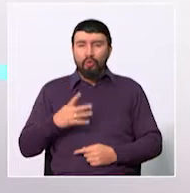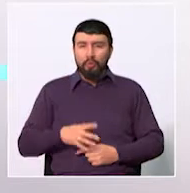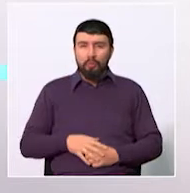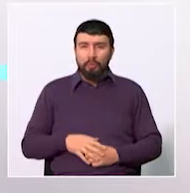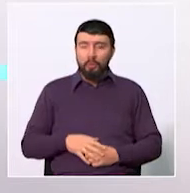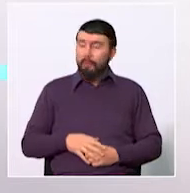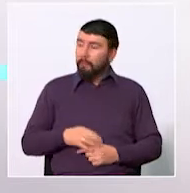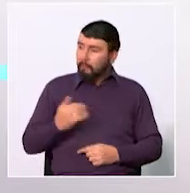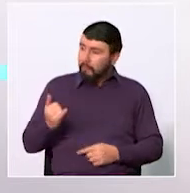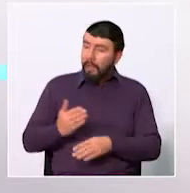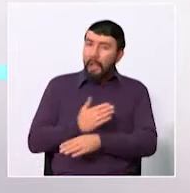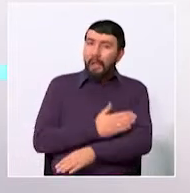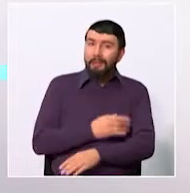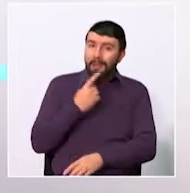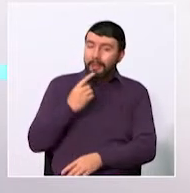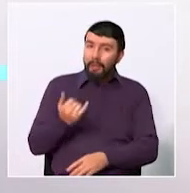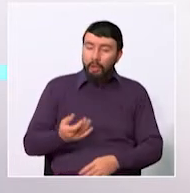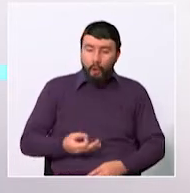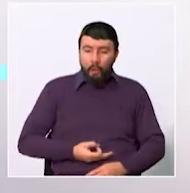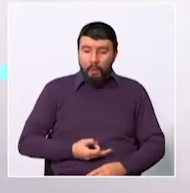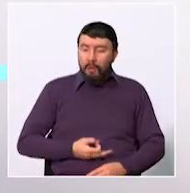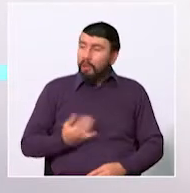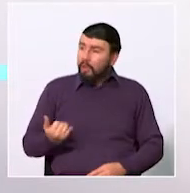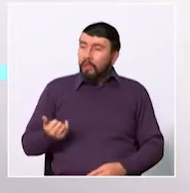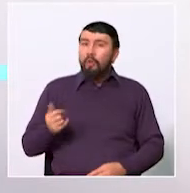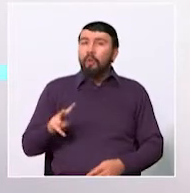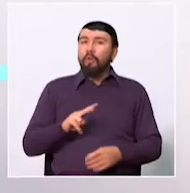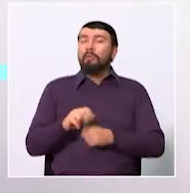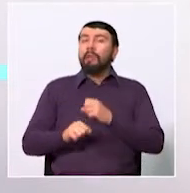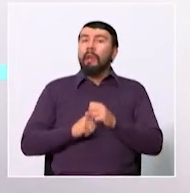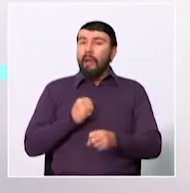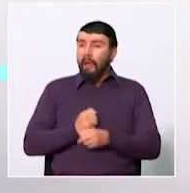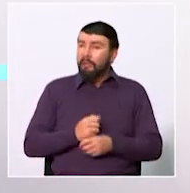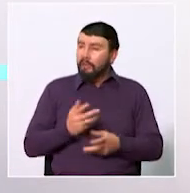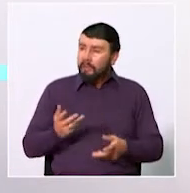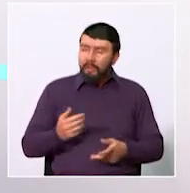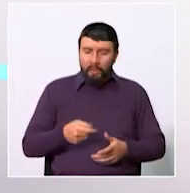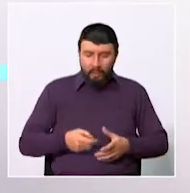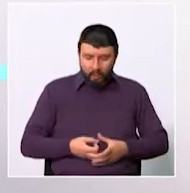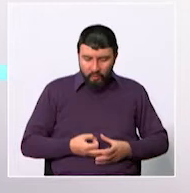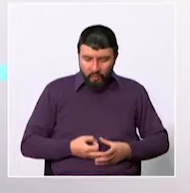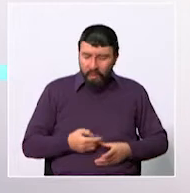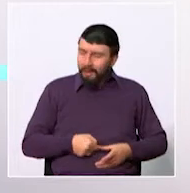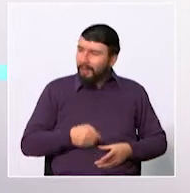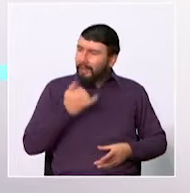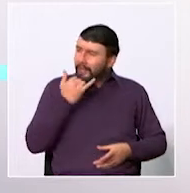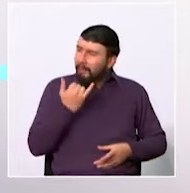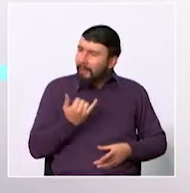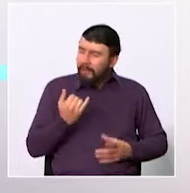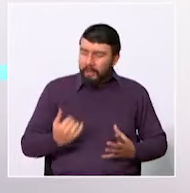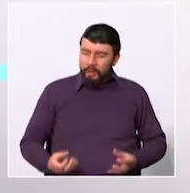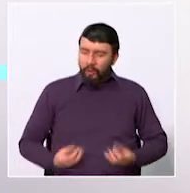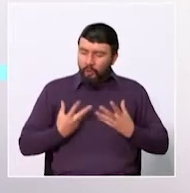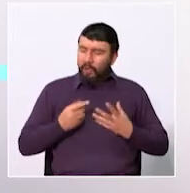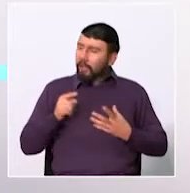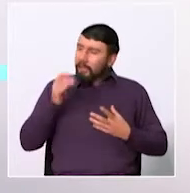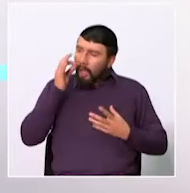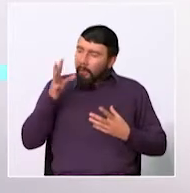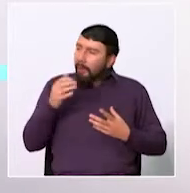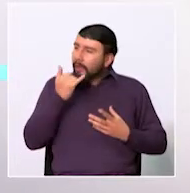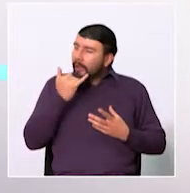de algo en el ombligo que juró a los 12 años quién sabe qué proceso infeccioso que desarrollaría a nivel del ombligo